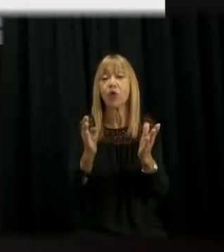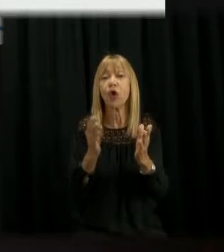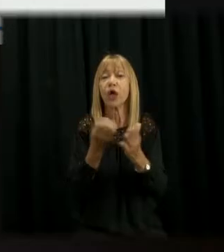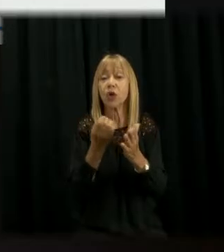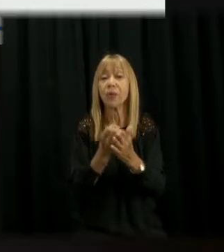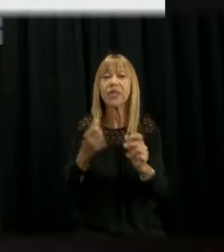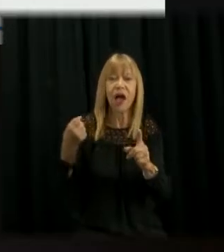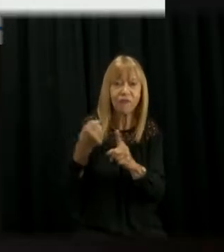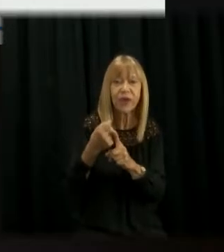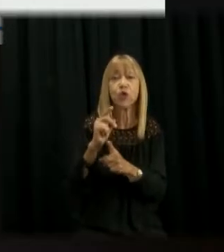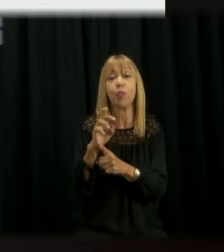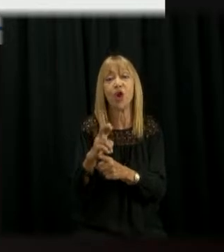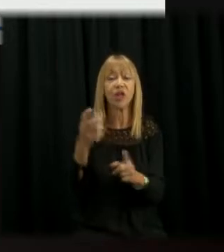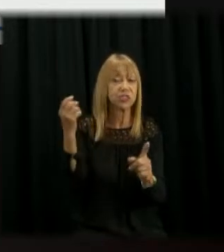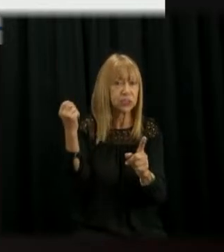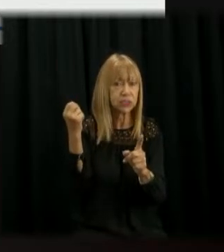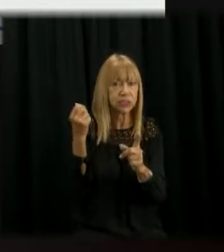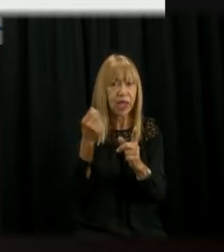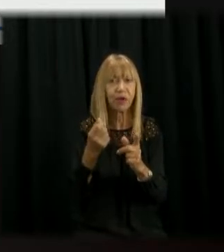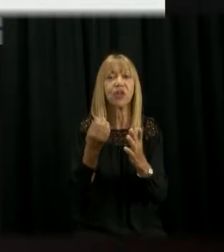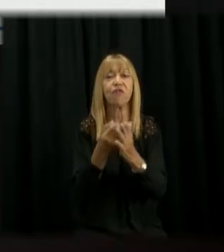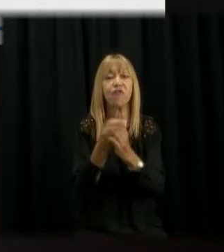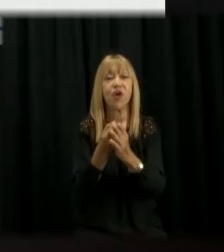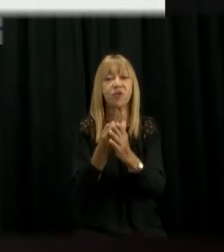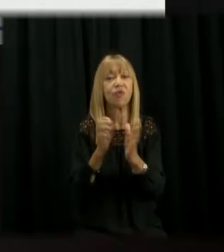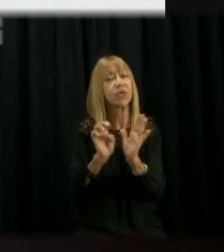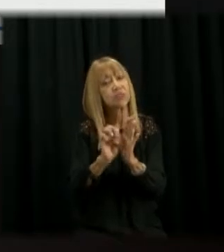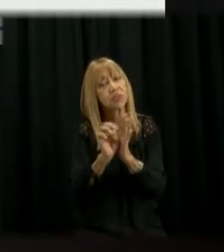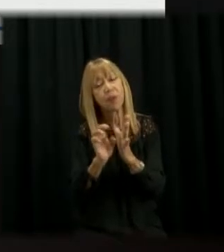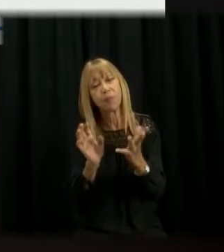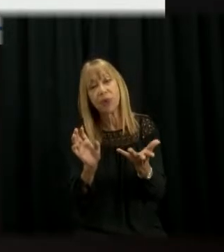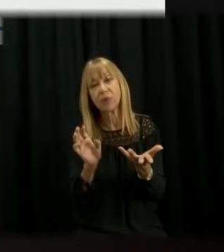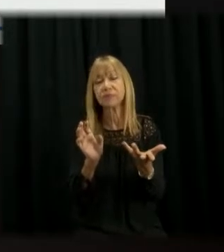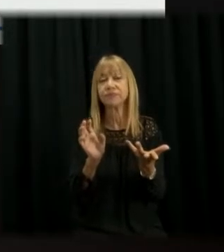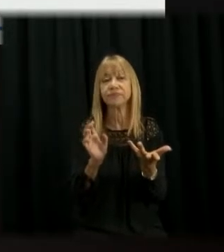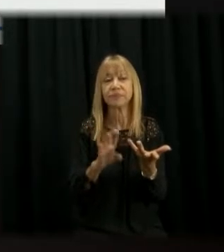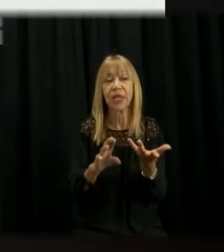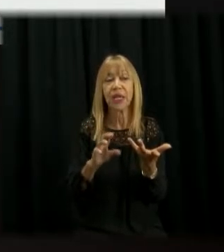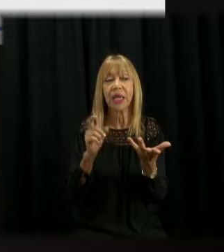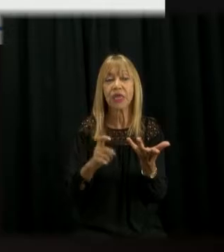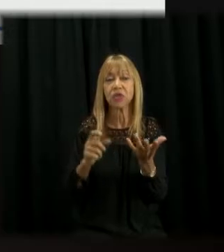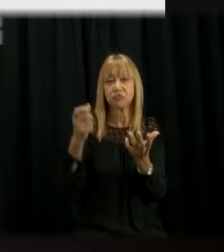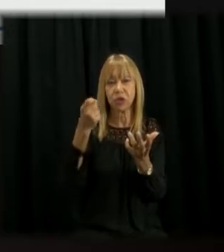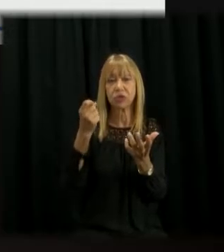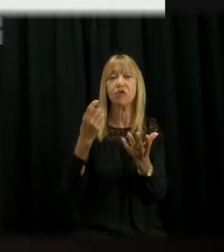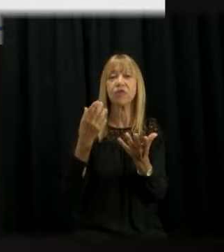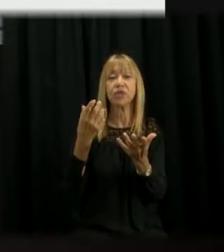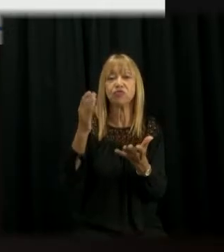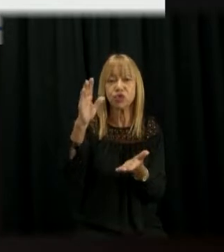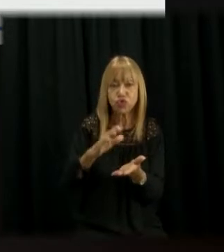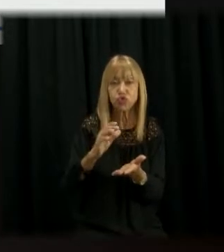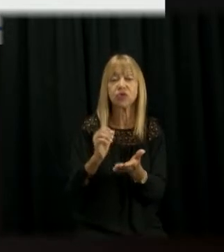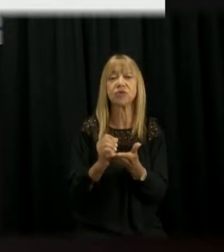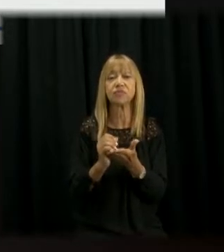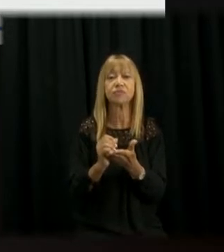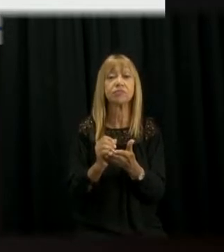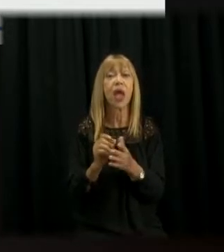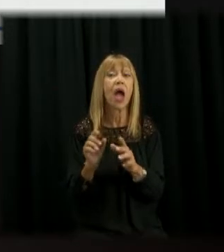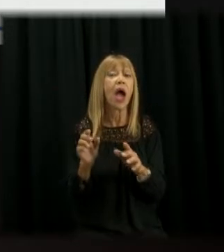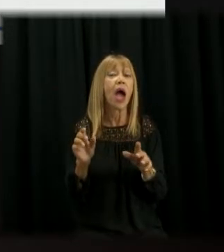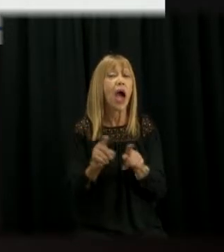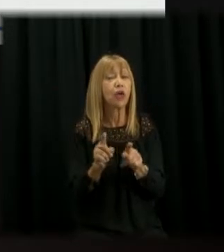también declives microeconómicos que afectan los fondos de la UPR, por ejemplo,